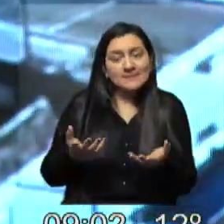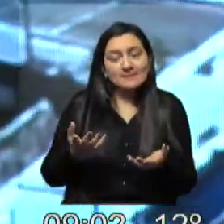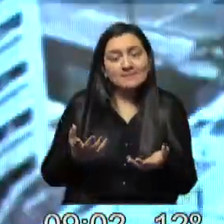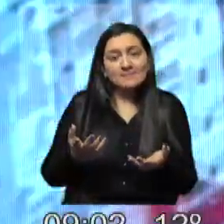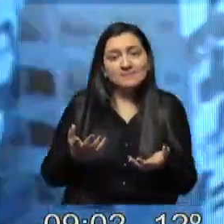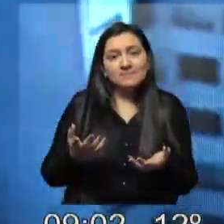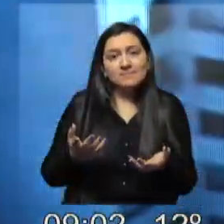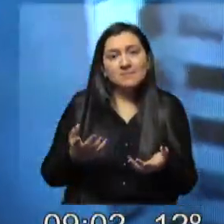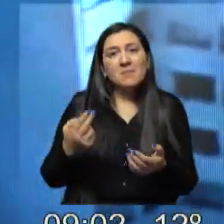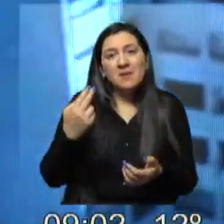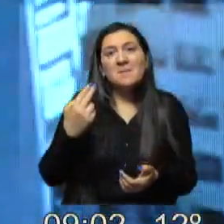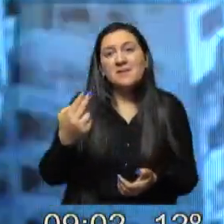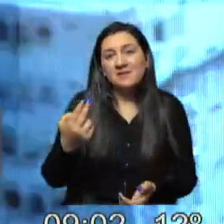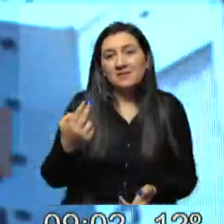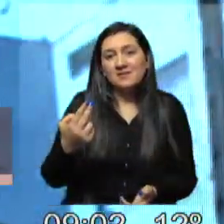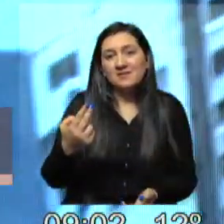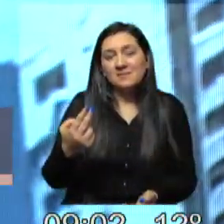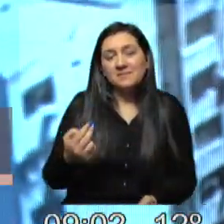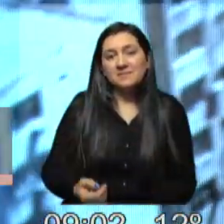posiciones permiten.